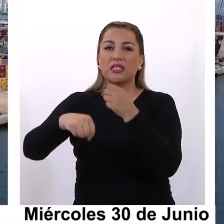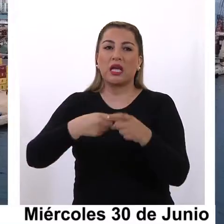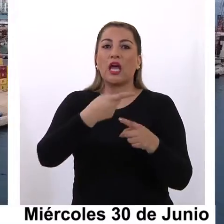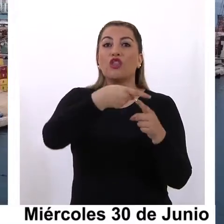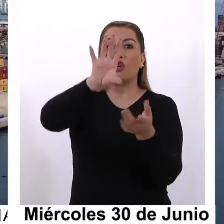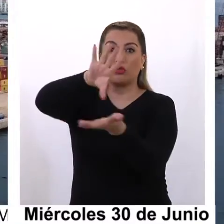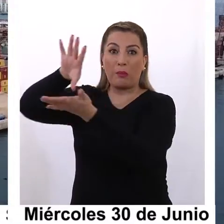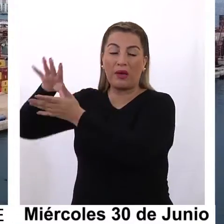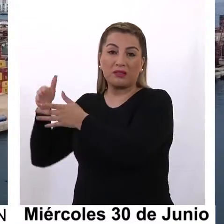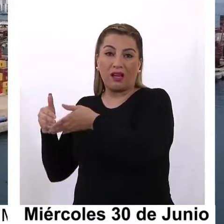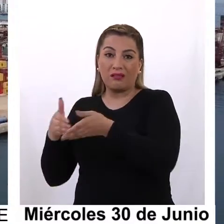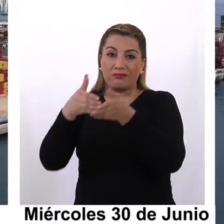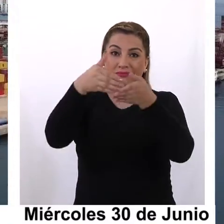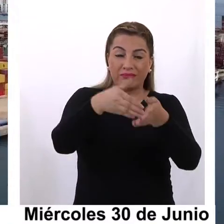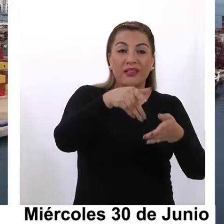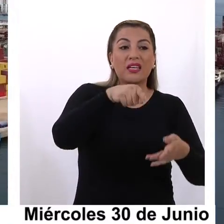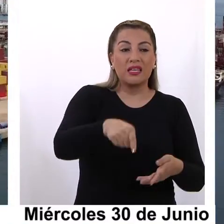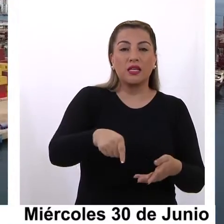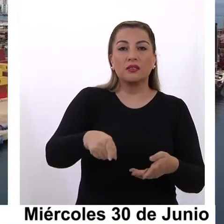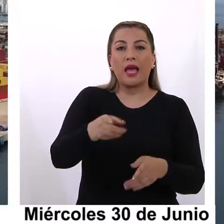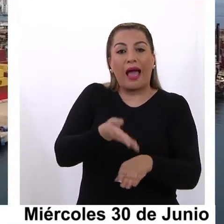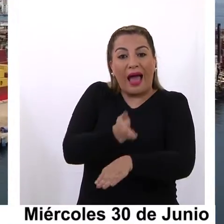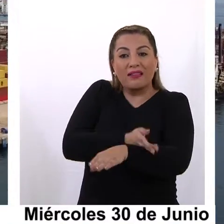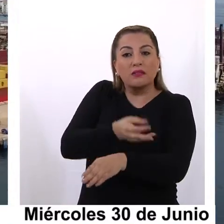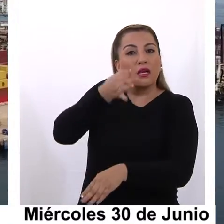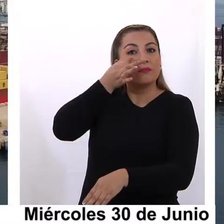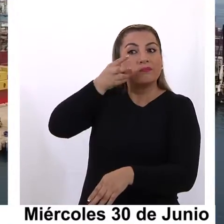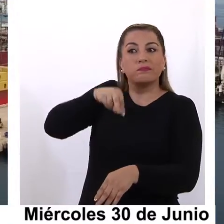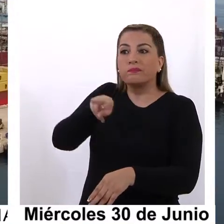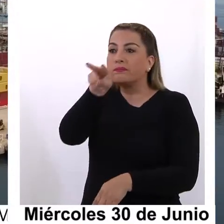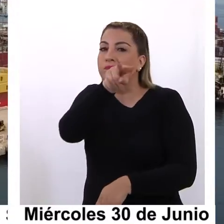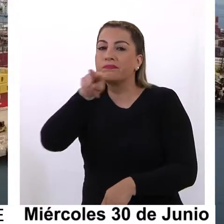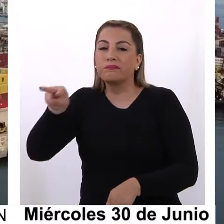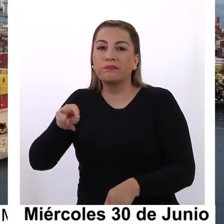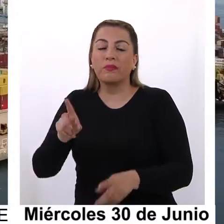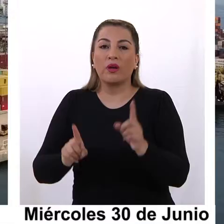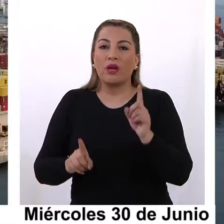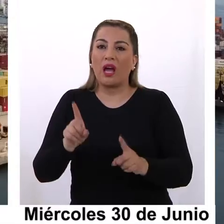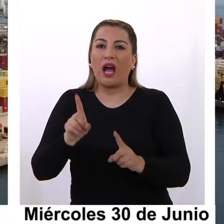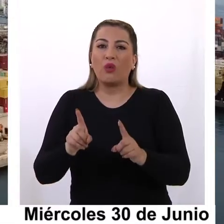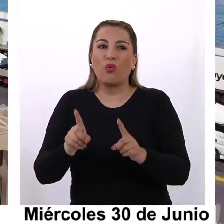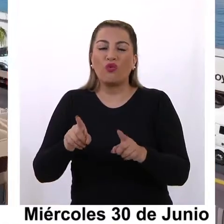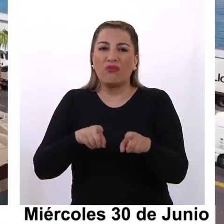puerto extranjero, las que son inspeccionadas en búsqueda de hospederos